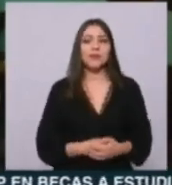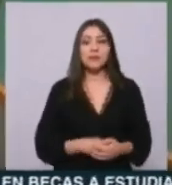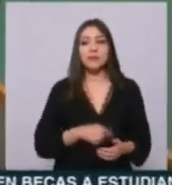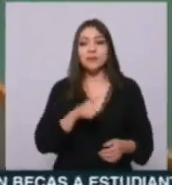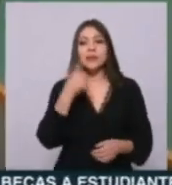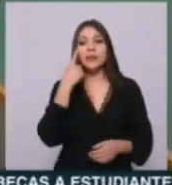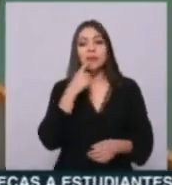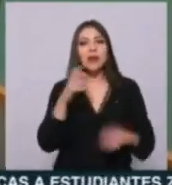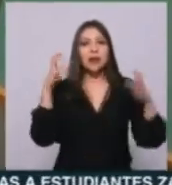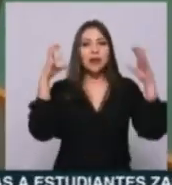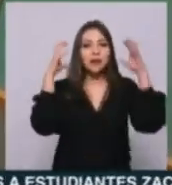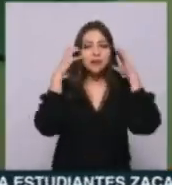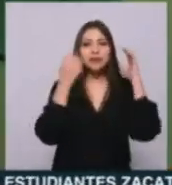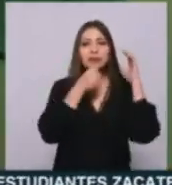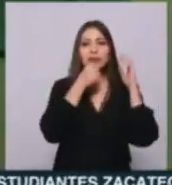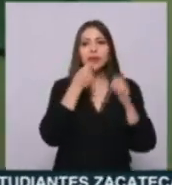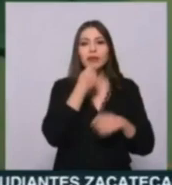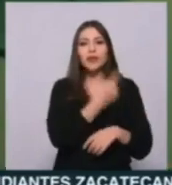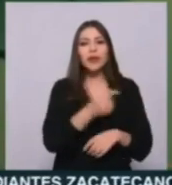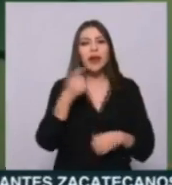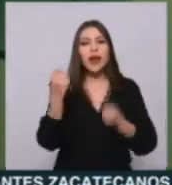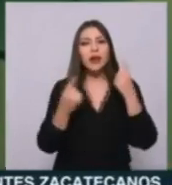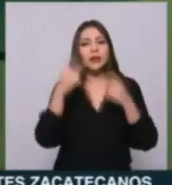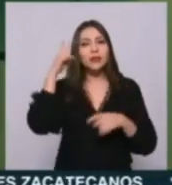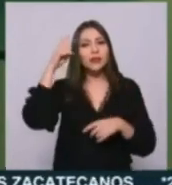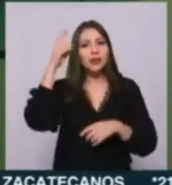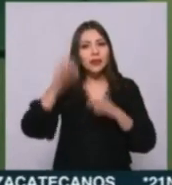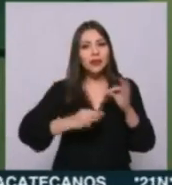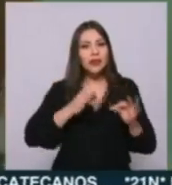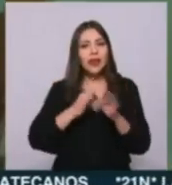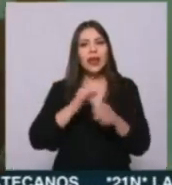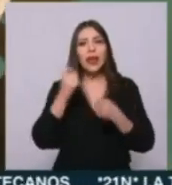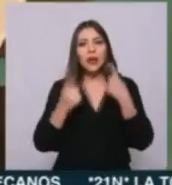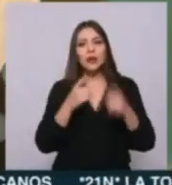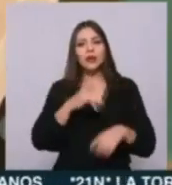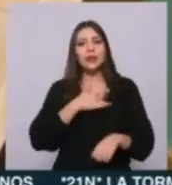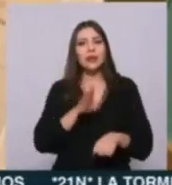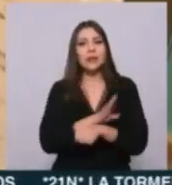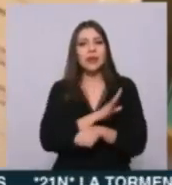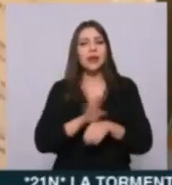puede lograr cumplir el sueño de muchos niños, sino el beneficio se presenta a nivel